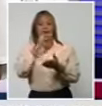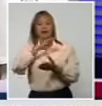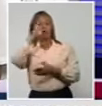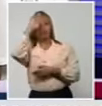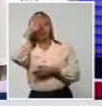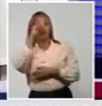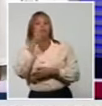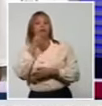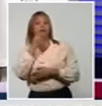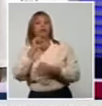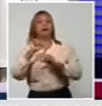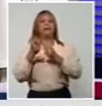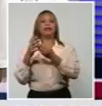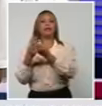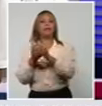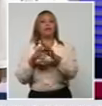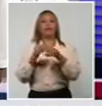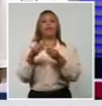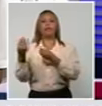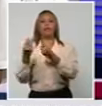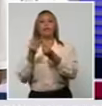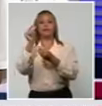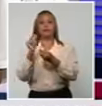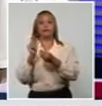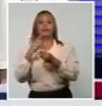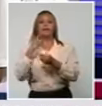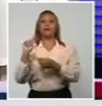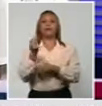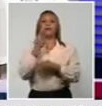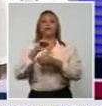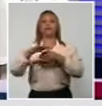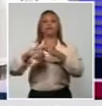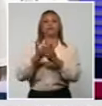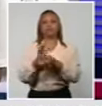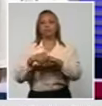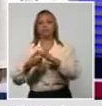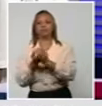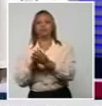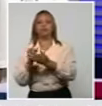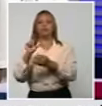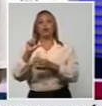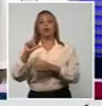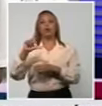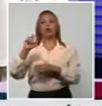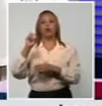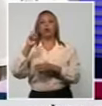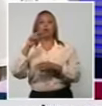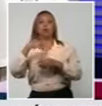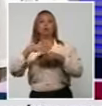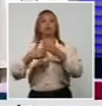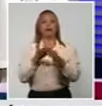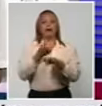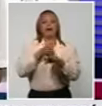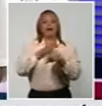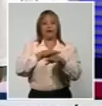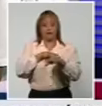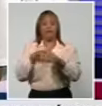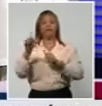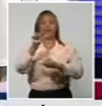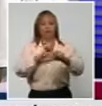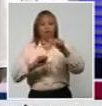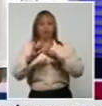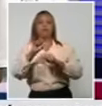de manipulación, está siendo descontaminada, o sea, desinfectada, con los medios que hoy tenemos y disponemos en el país, o sea, con las sustancias que hoy disponemos,